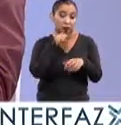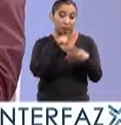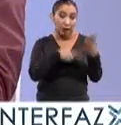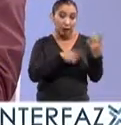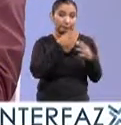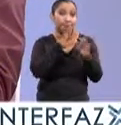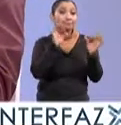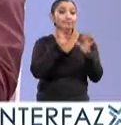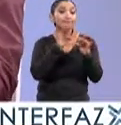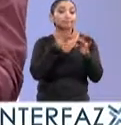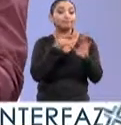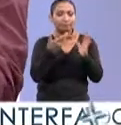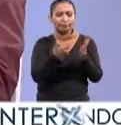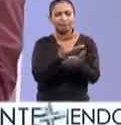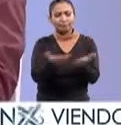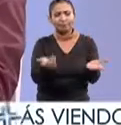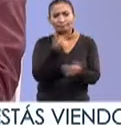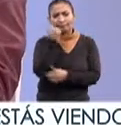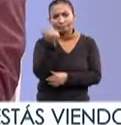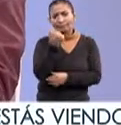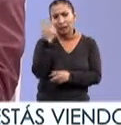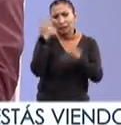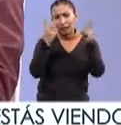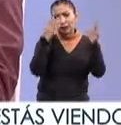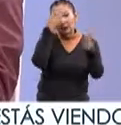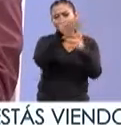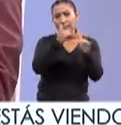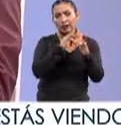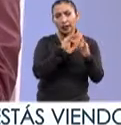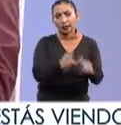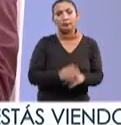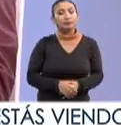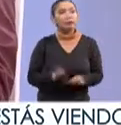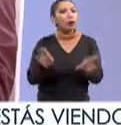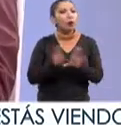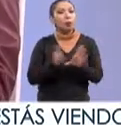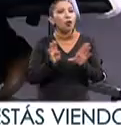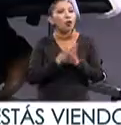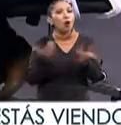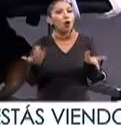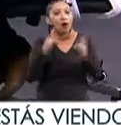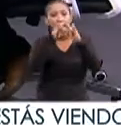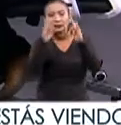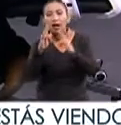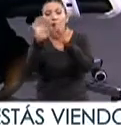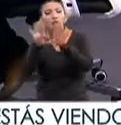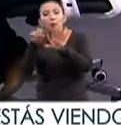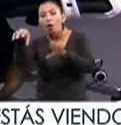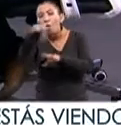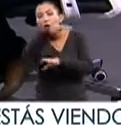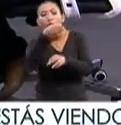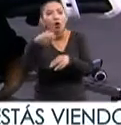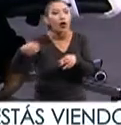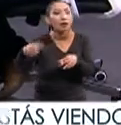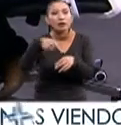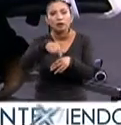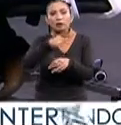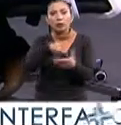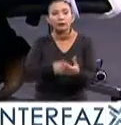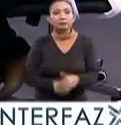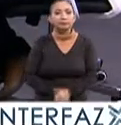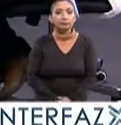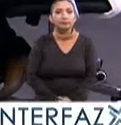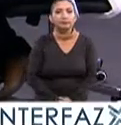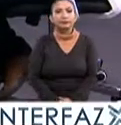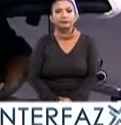que se van a ofrecer a los alumnos que nos visiten en la feria. ¿De qué forma van a haber stands? ¿Cómo va a estar constituida esta logística,